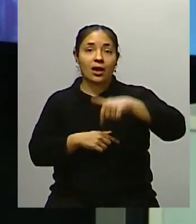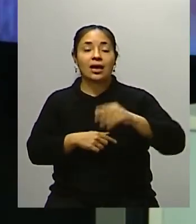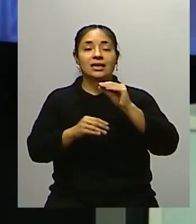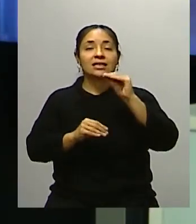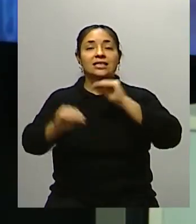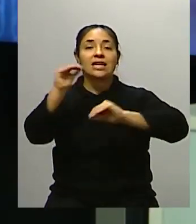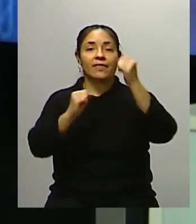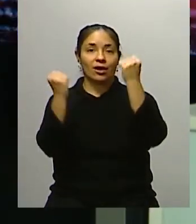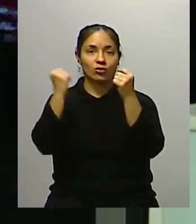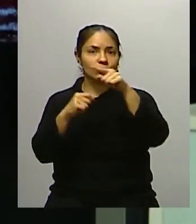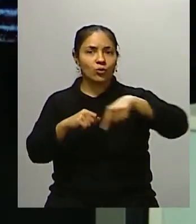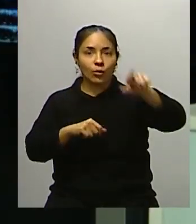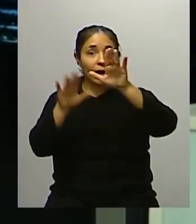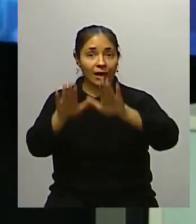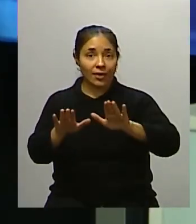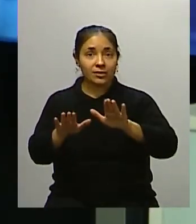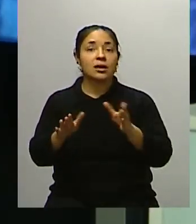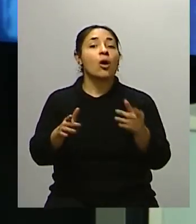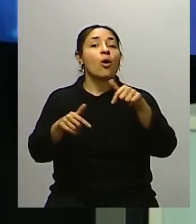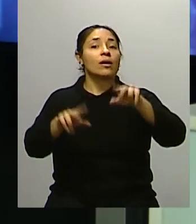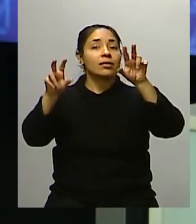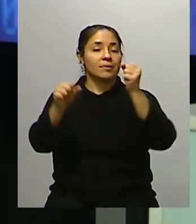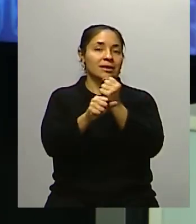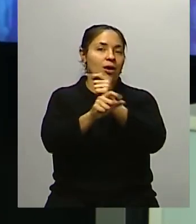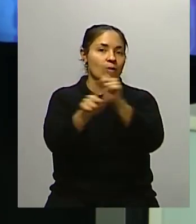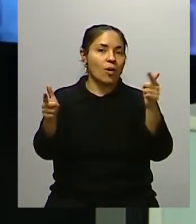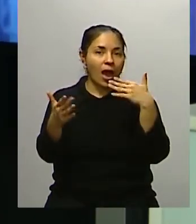Chat Económico. Quédense ahí del otro lado. Hoy hablamos de desempleo.